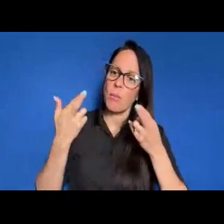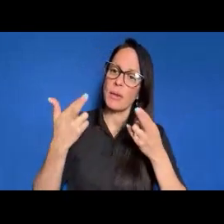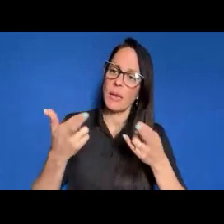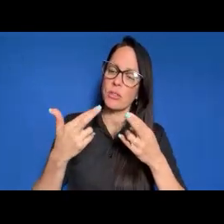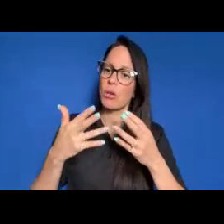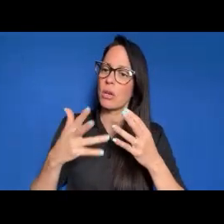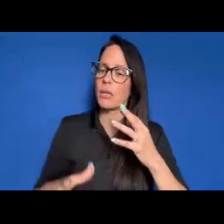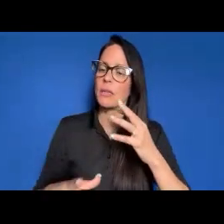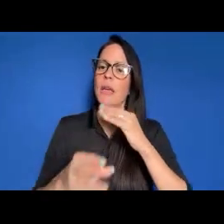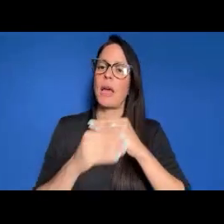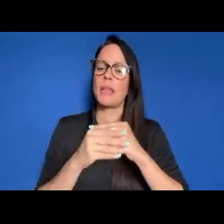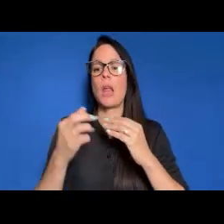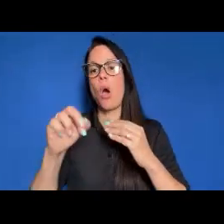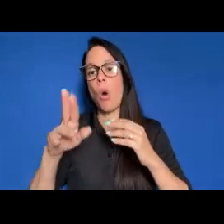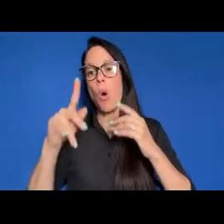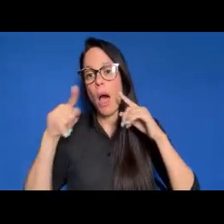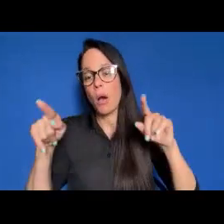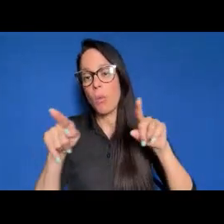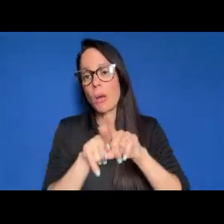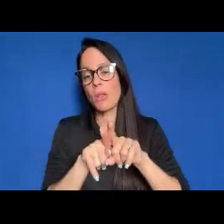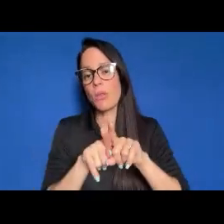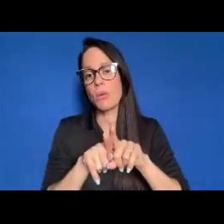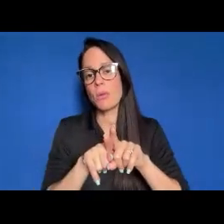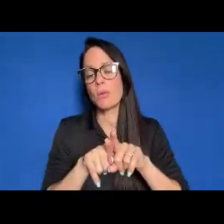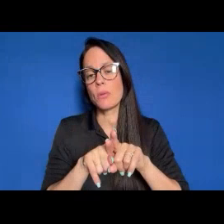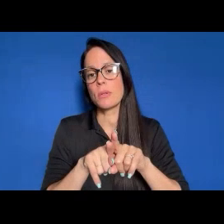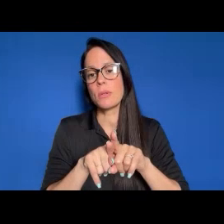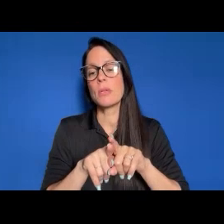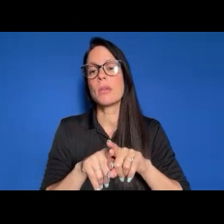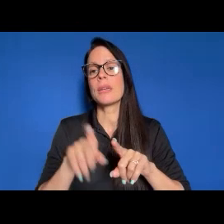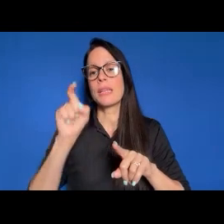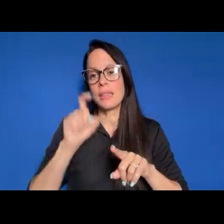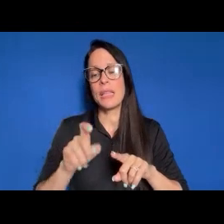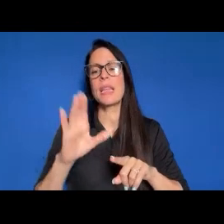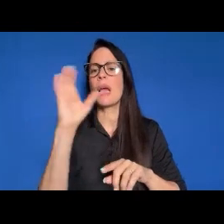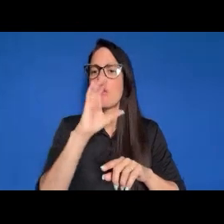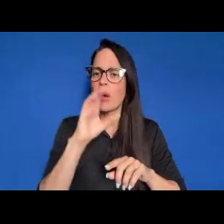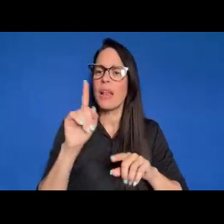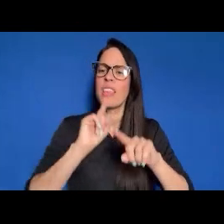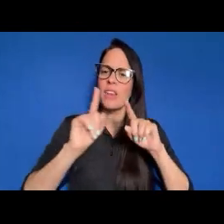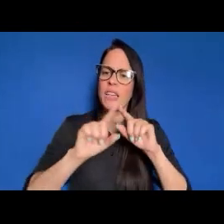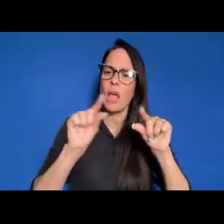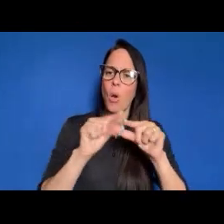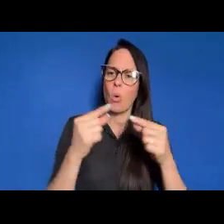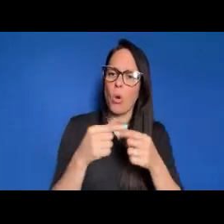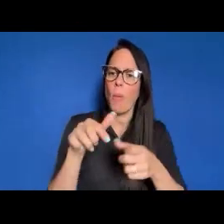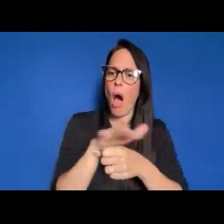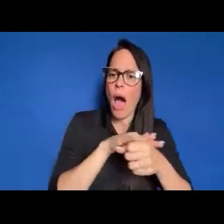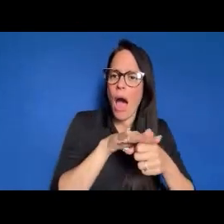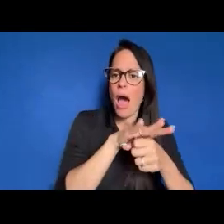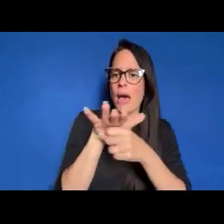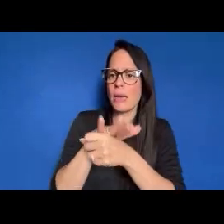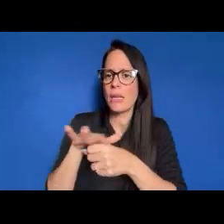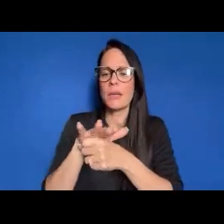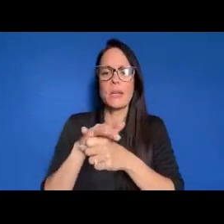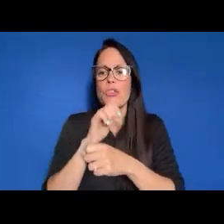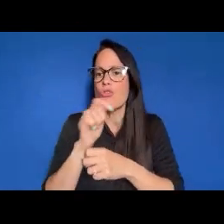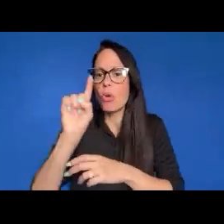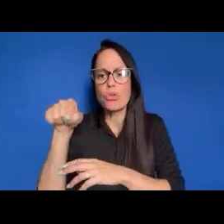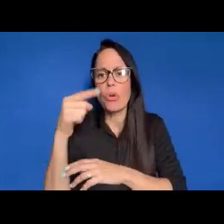acuerdo, que se dirija un equipo a personas, otros grupos, otras poblaciones, ¿verdad?, que no son las poblaciones por las que